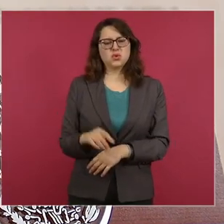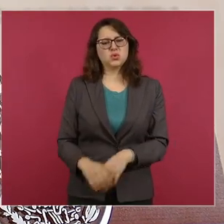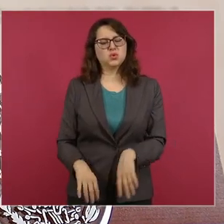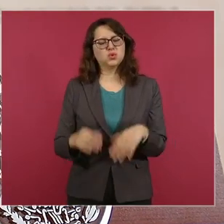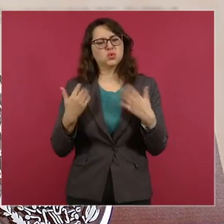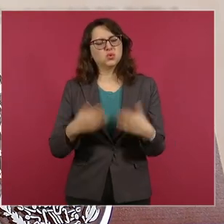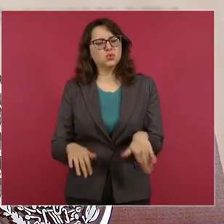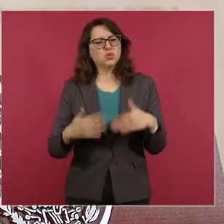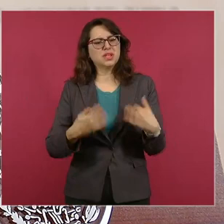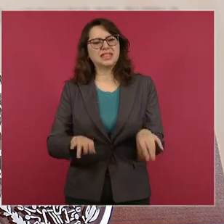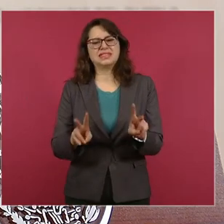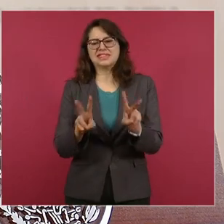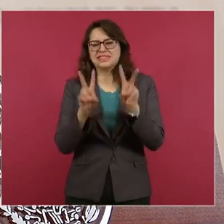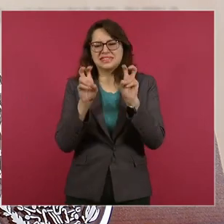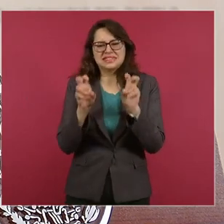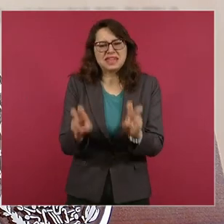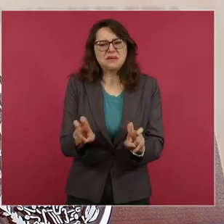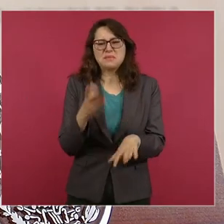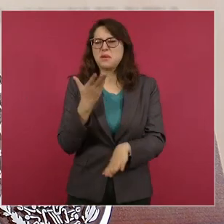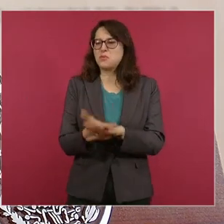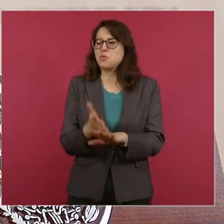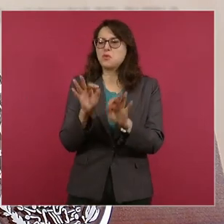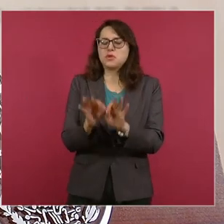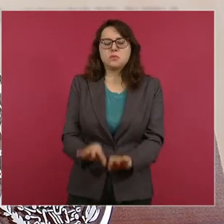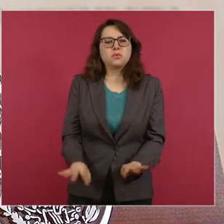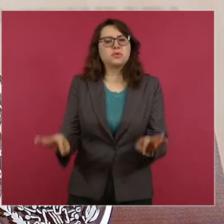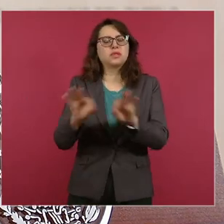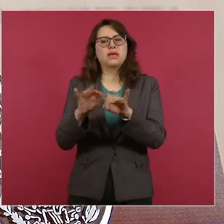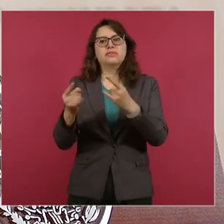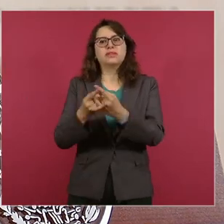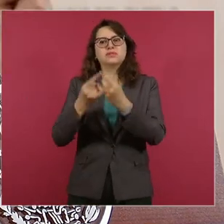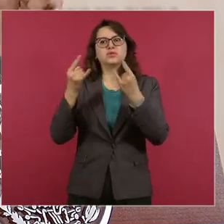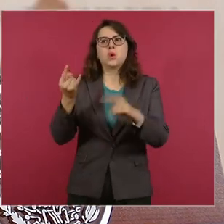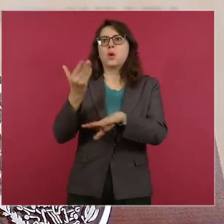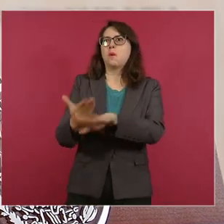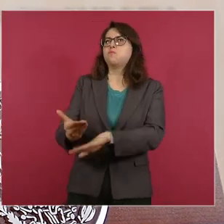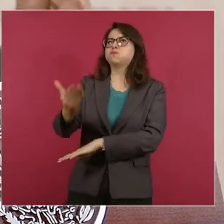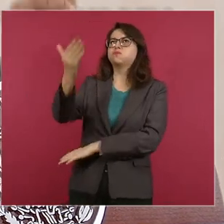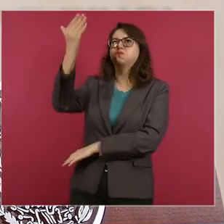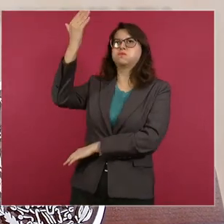nuestro pasado, para